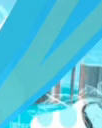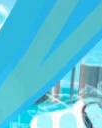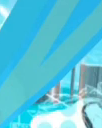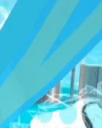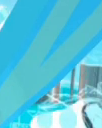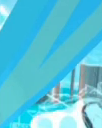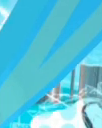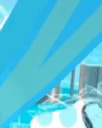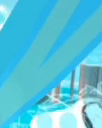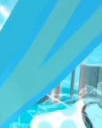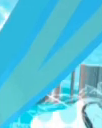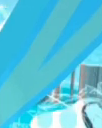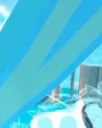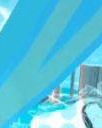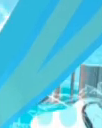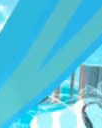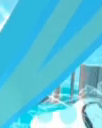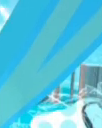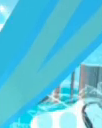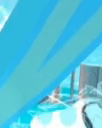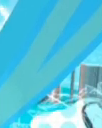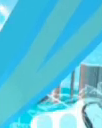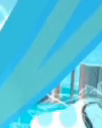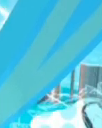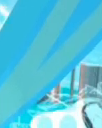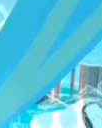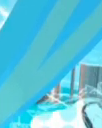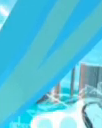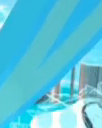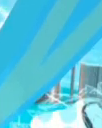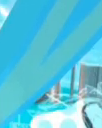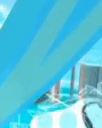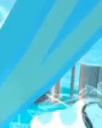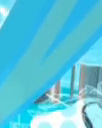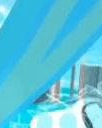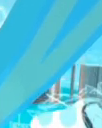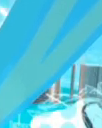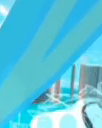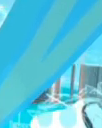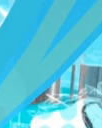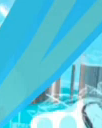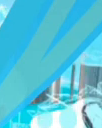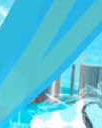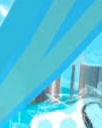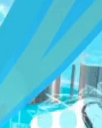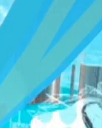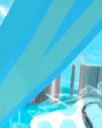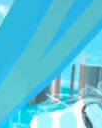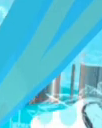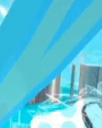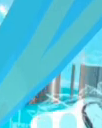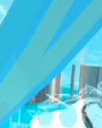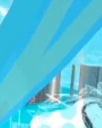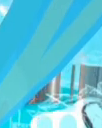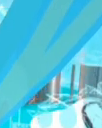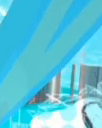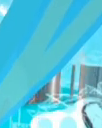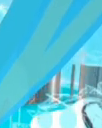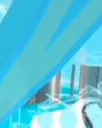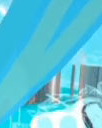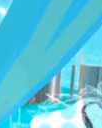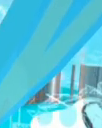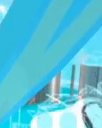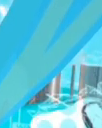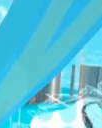y creo que todos los que tenemos un poco más de años, recordamos cuando también se incendiaron un despacho